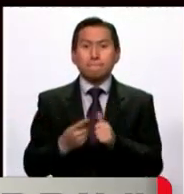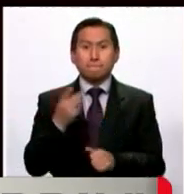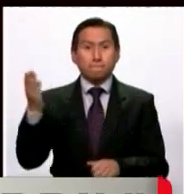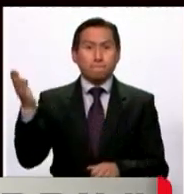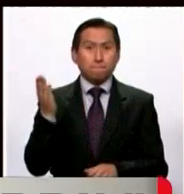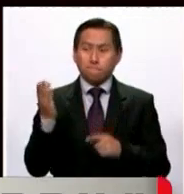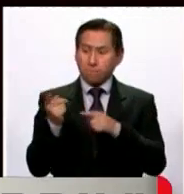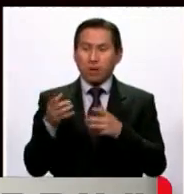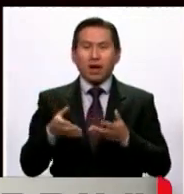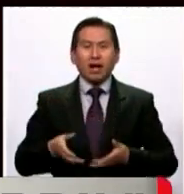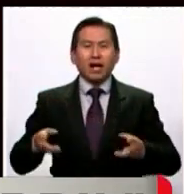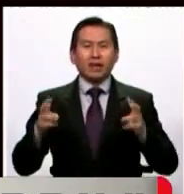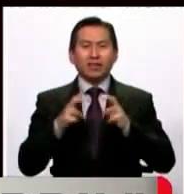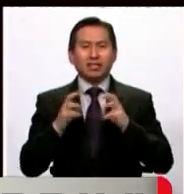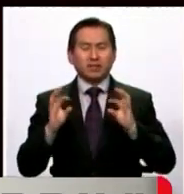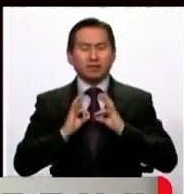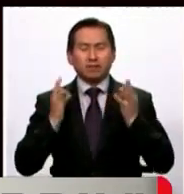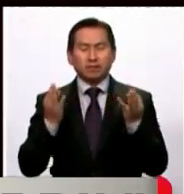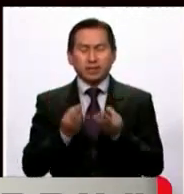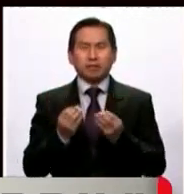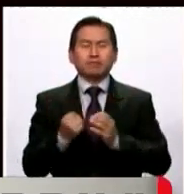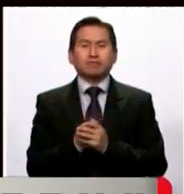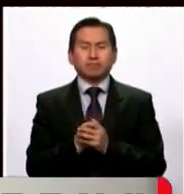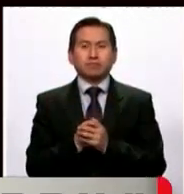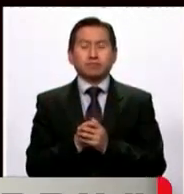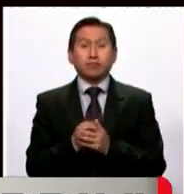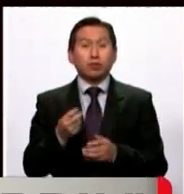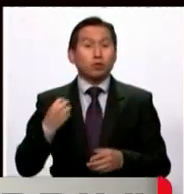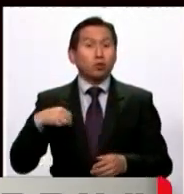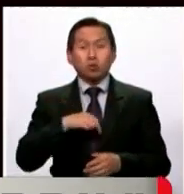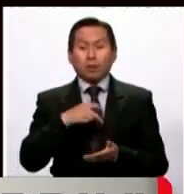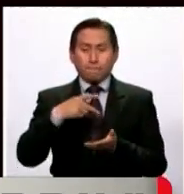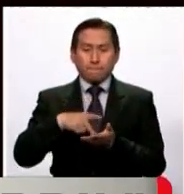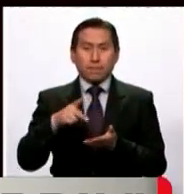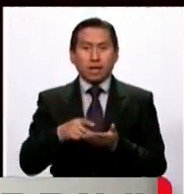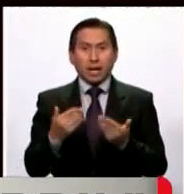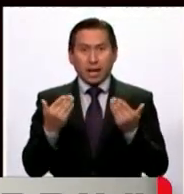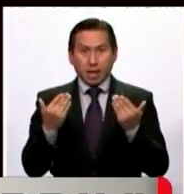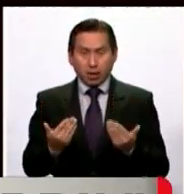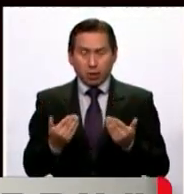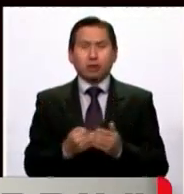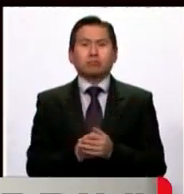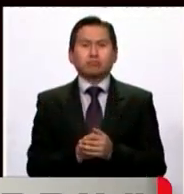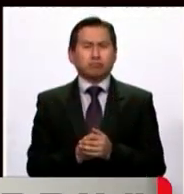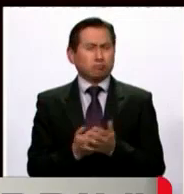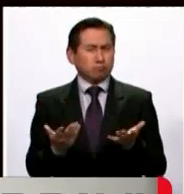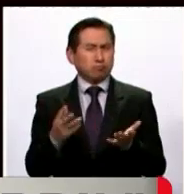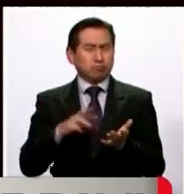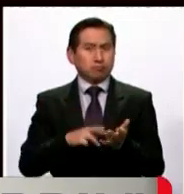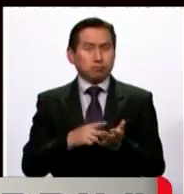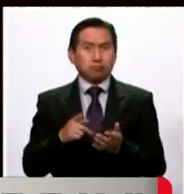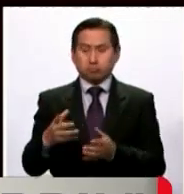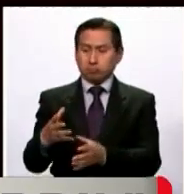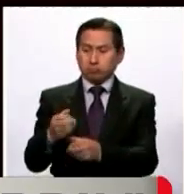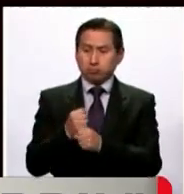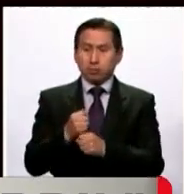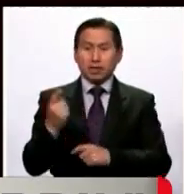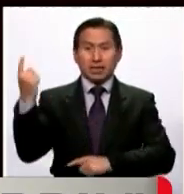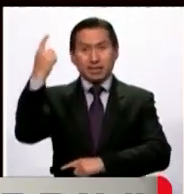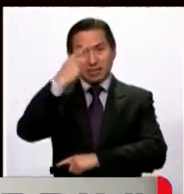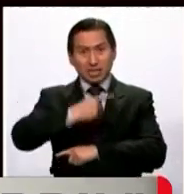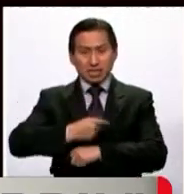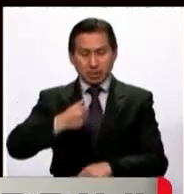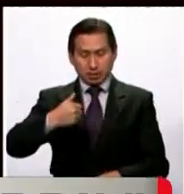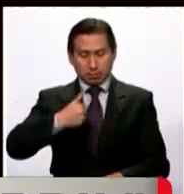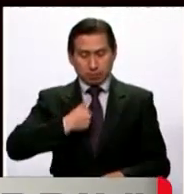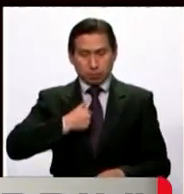que es la canasta familiar, y que estamos pagando ahora. Es decir, se cobra según el día que nos